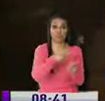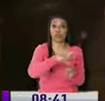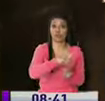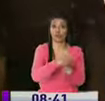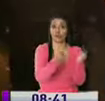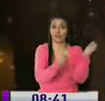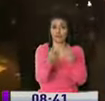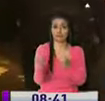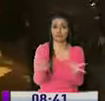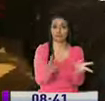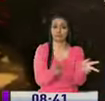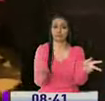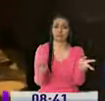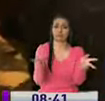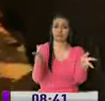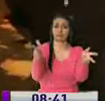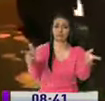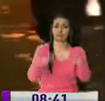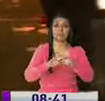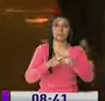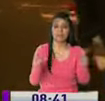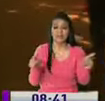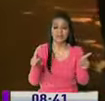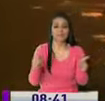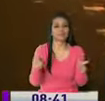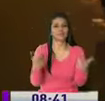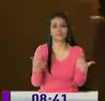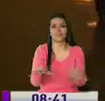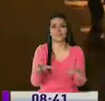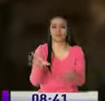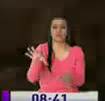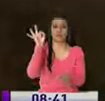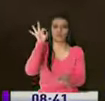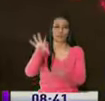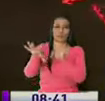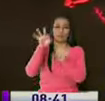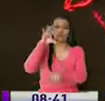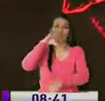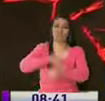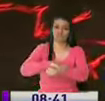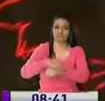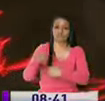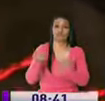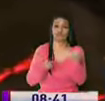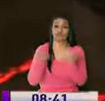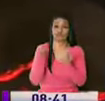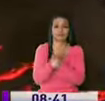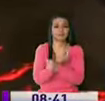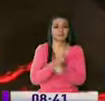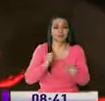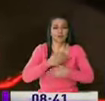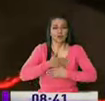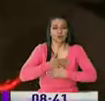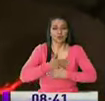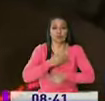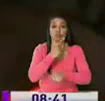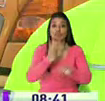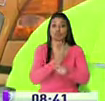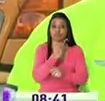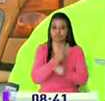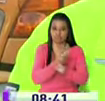de los supuestos delincuentes no duró mucho. Fueron ubicados y el chofer rescatado luego de 2 horas.